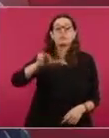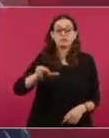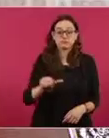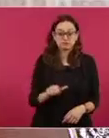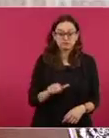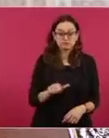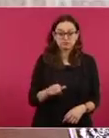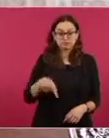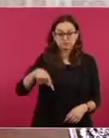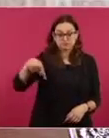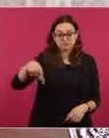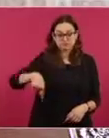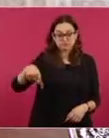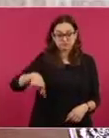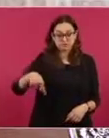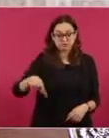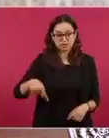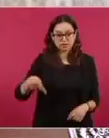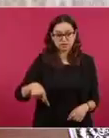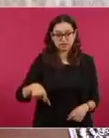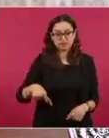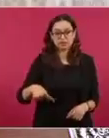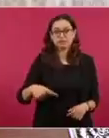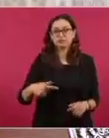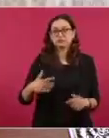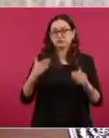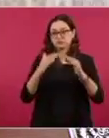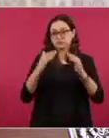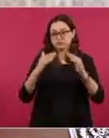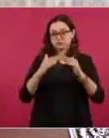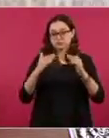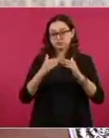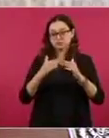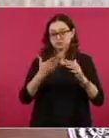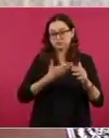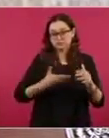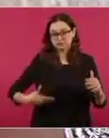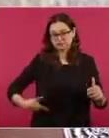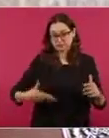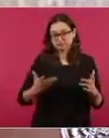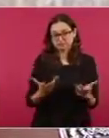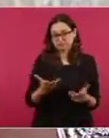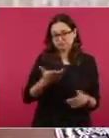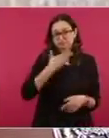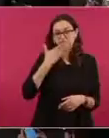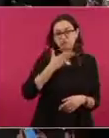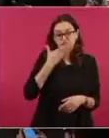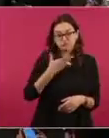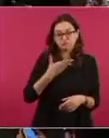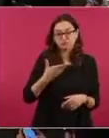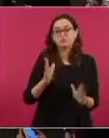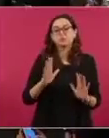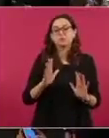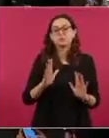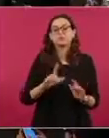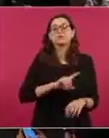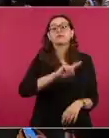aquí en Palacio se constituye, se